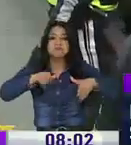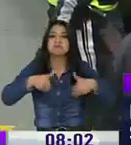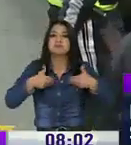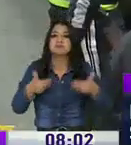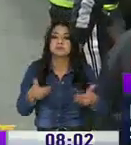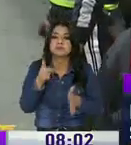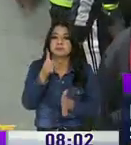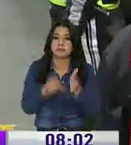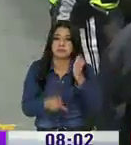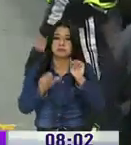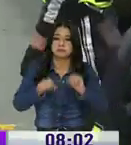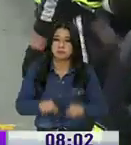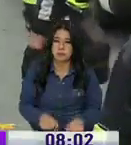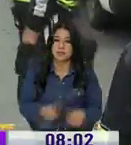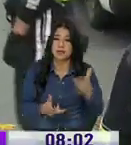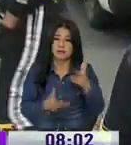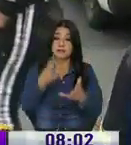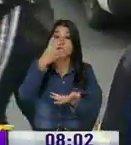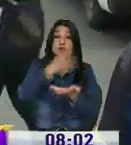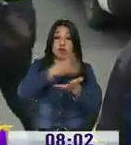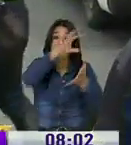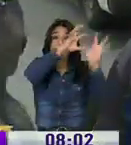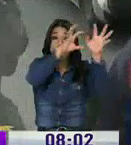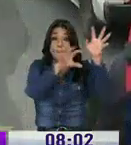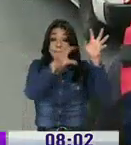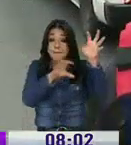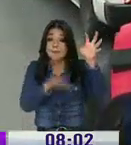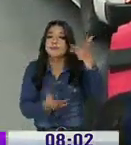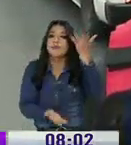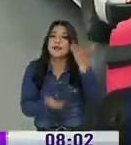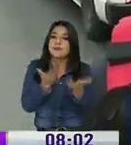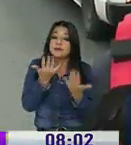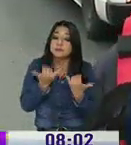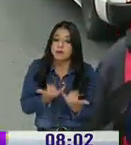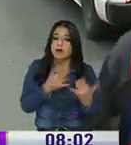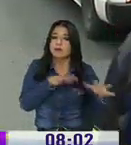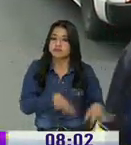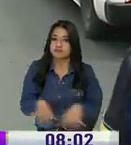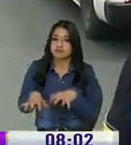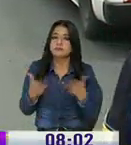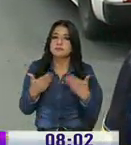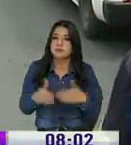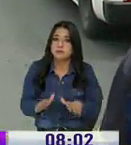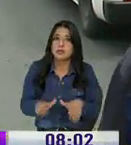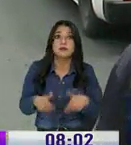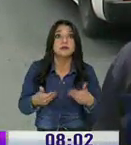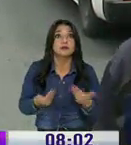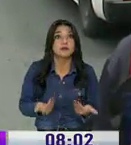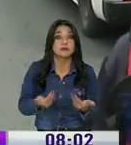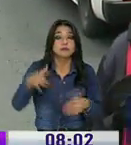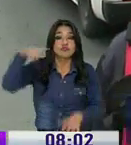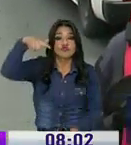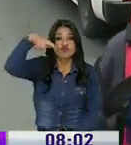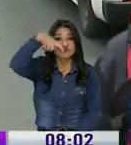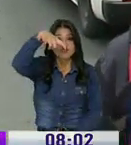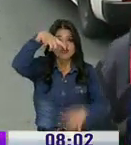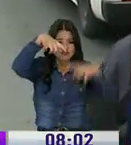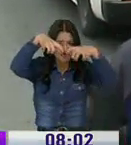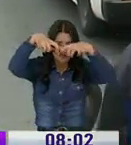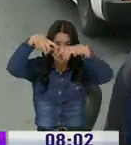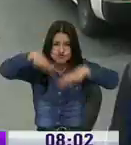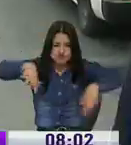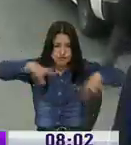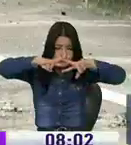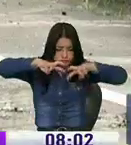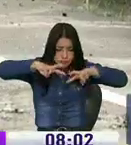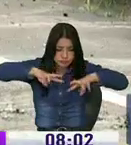Que tenemos posibles caídas de rocas en el punto. Y al momento estamos coordinando la llegada de drones para hacer un análisis en la